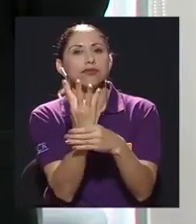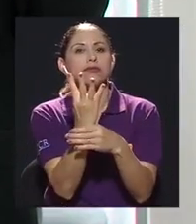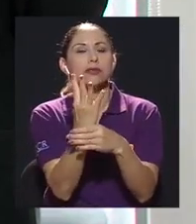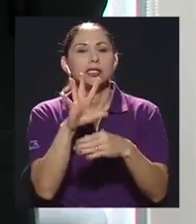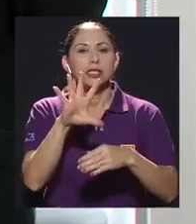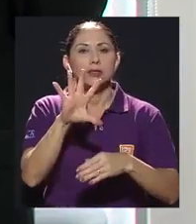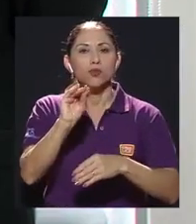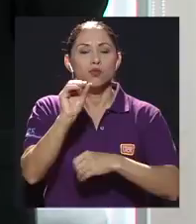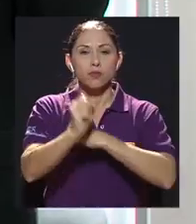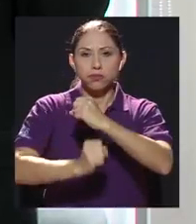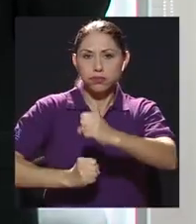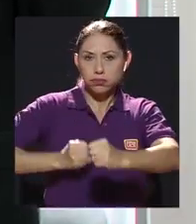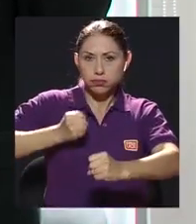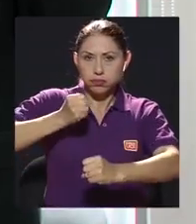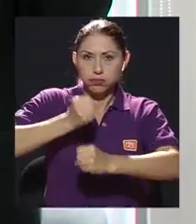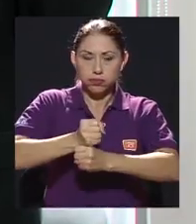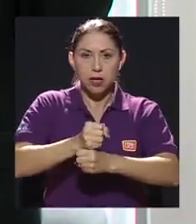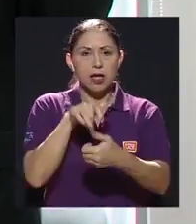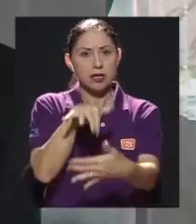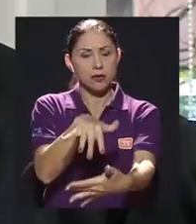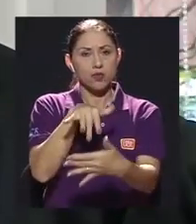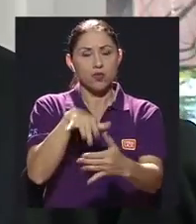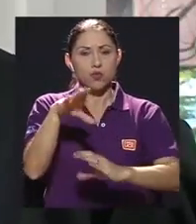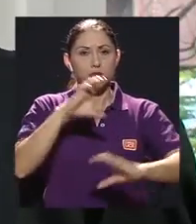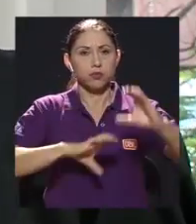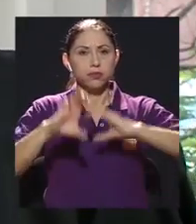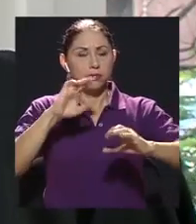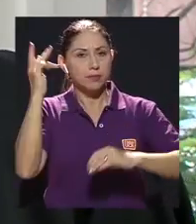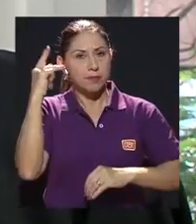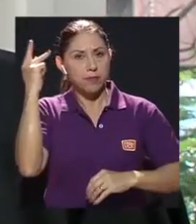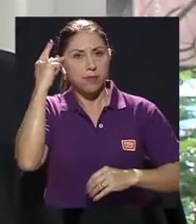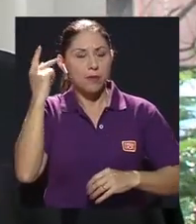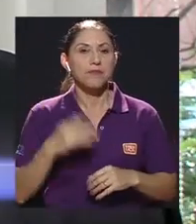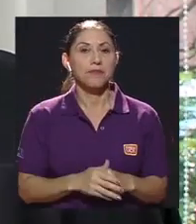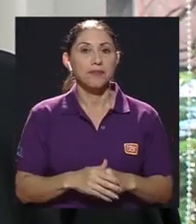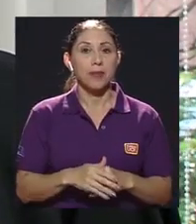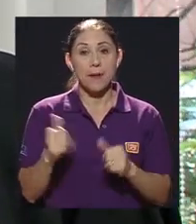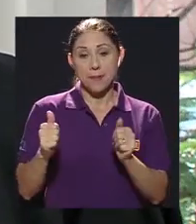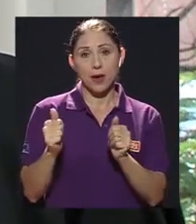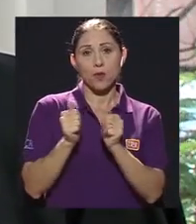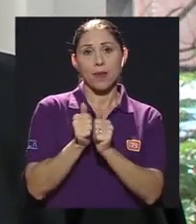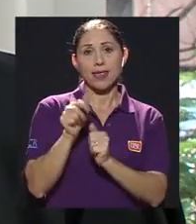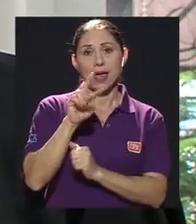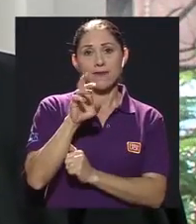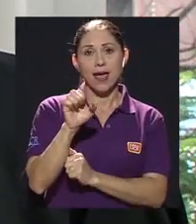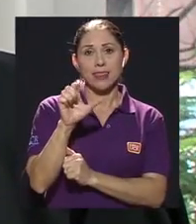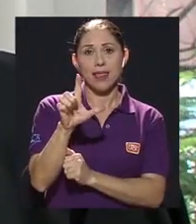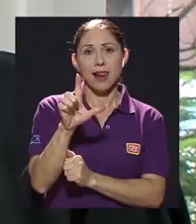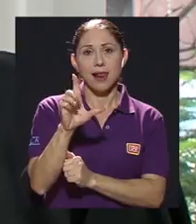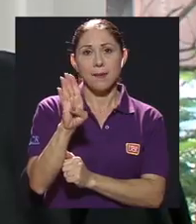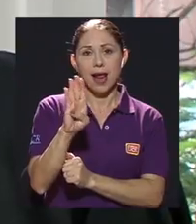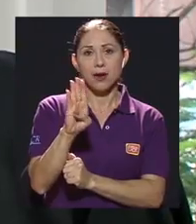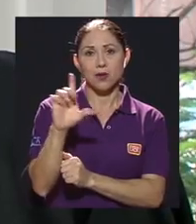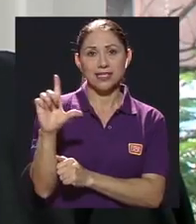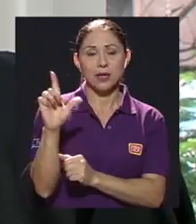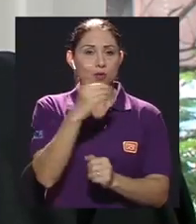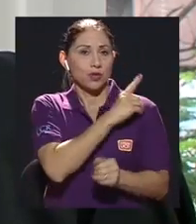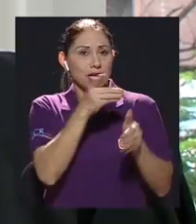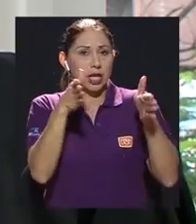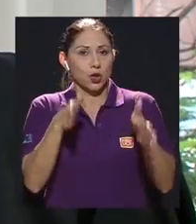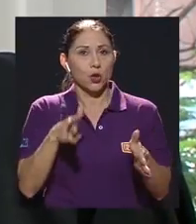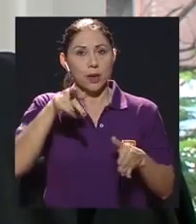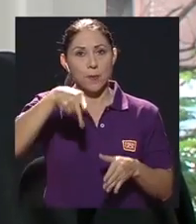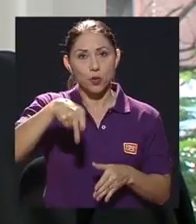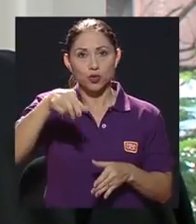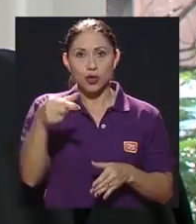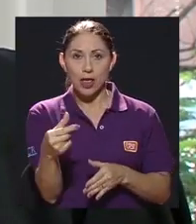50 aniversario de la Escuela de Ciencias Políticas. Me acompaña Randall Blanco Lizano, director de posgrado en